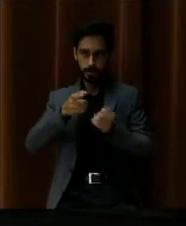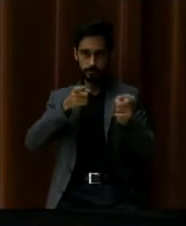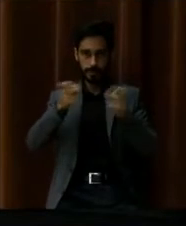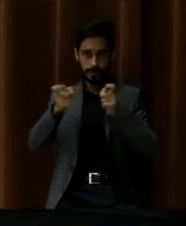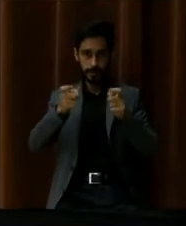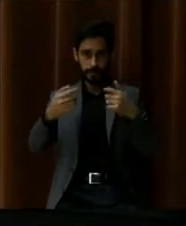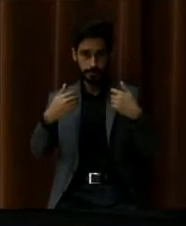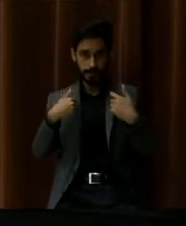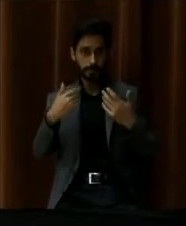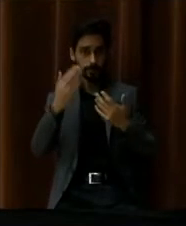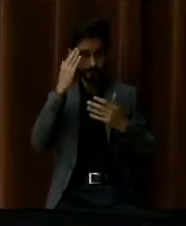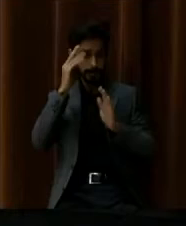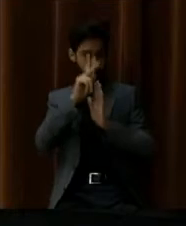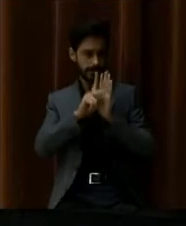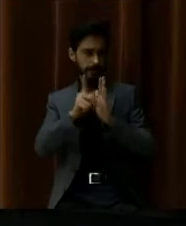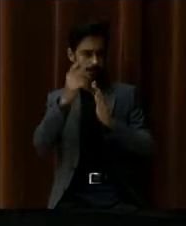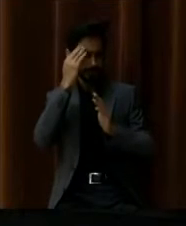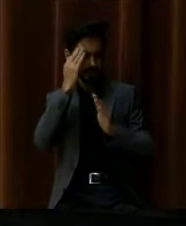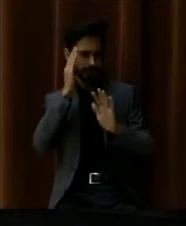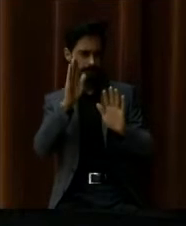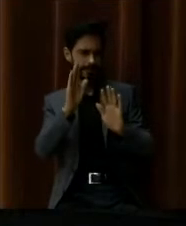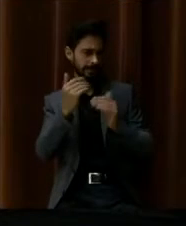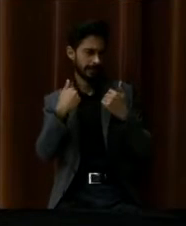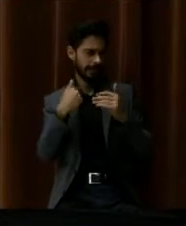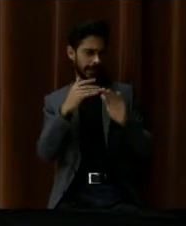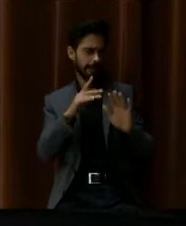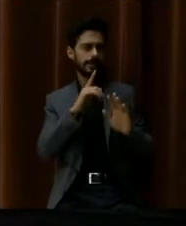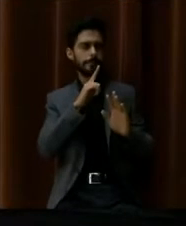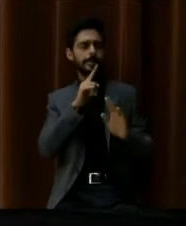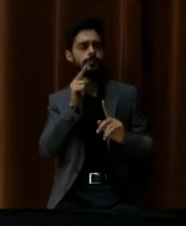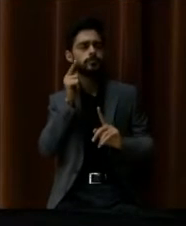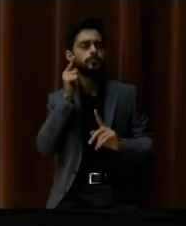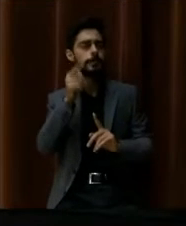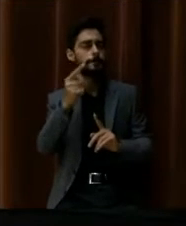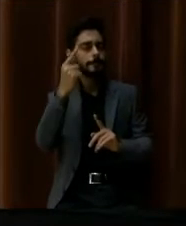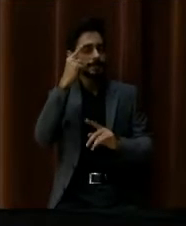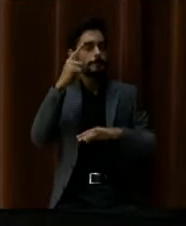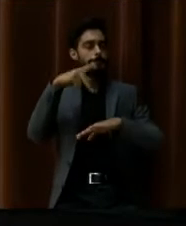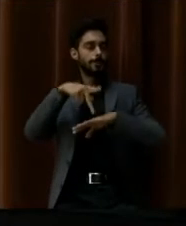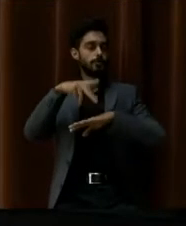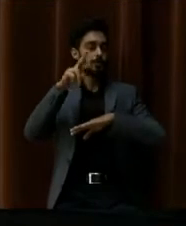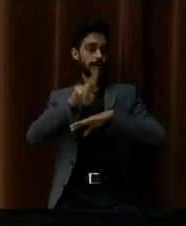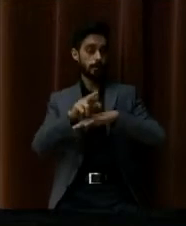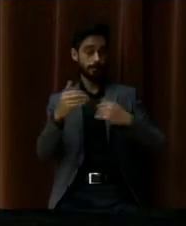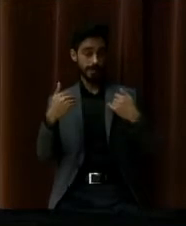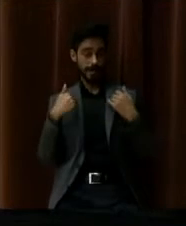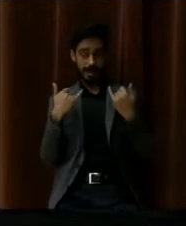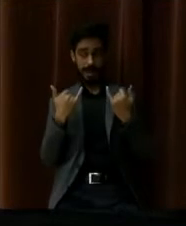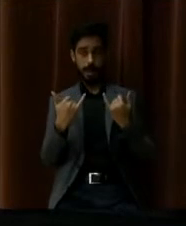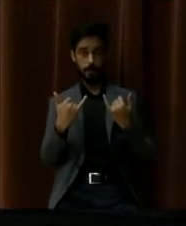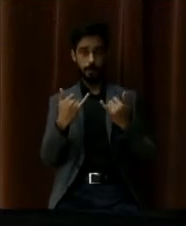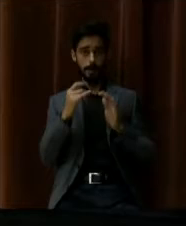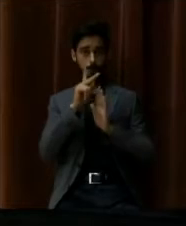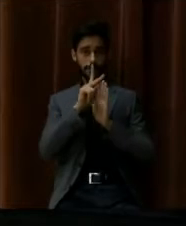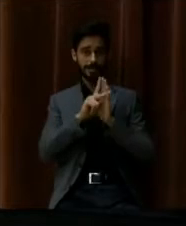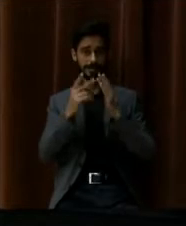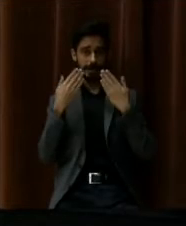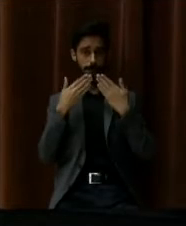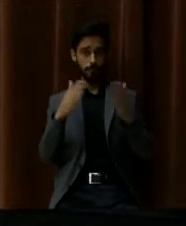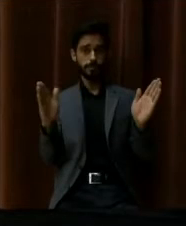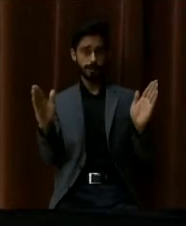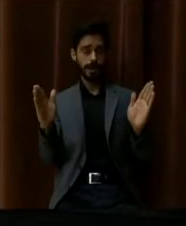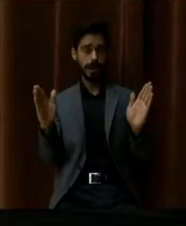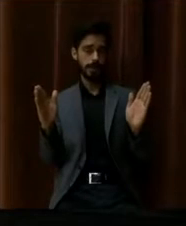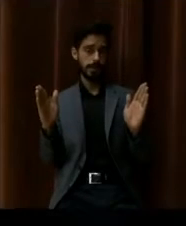dice políticas públicas le estoy preguntando si de verdad puerto rico tiene ahora mismo una política pública de manejo de servicios